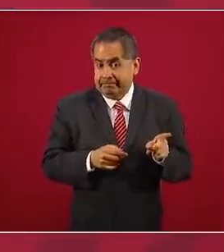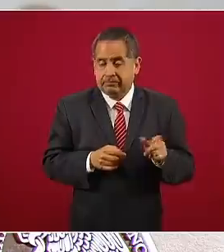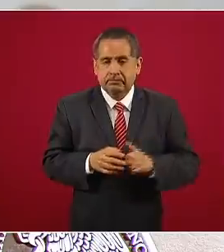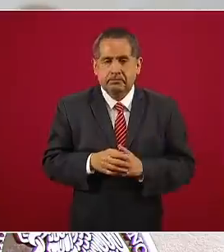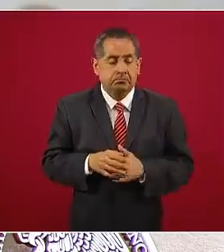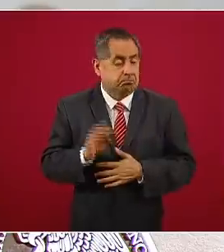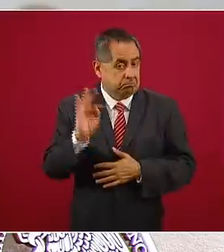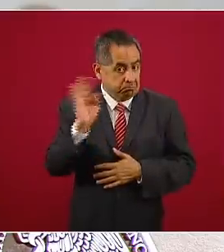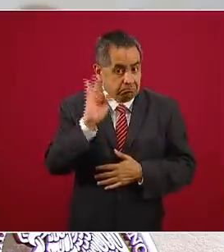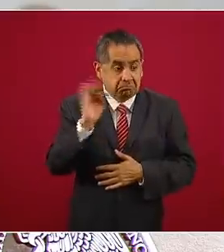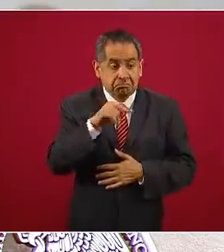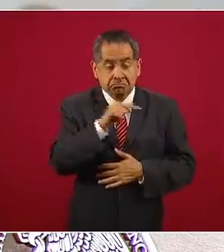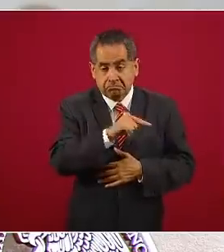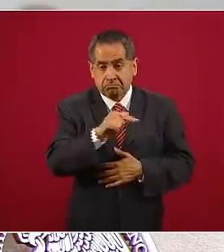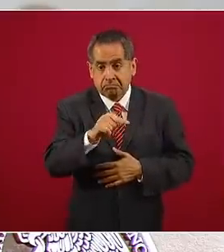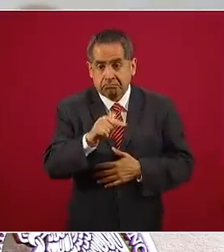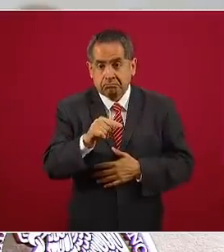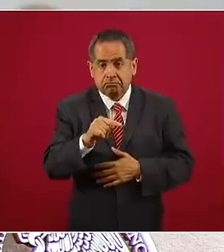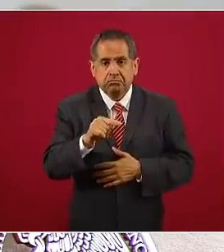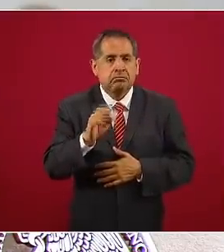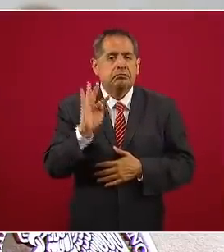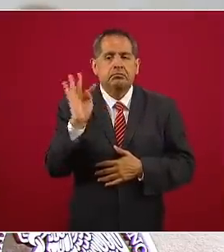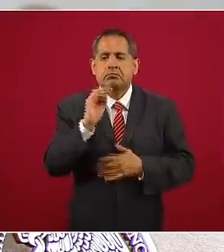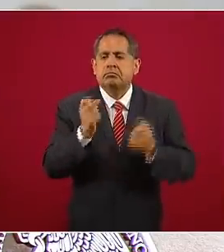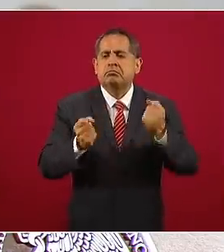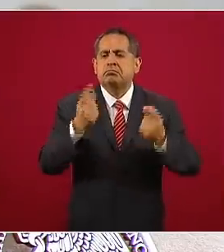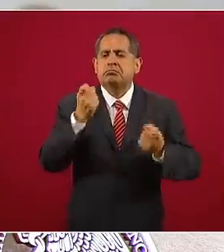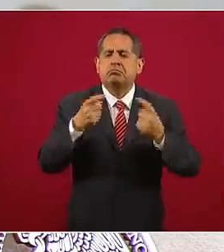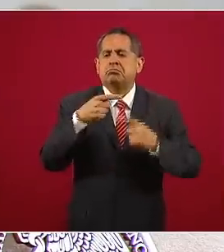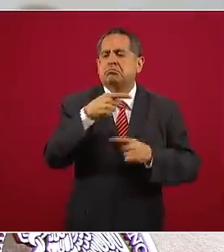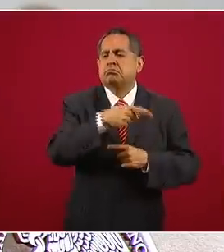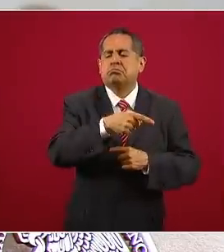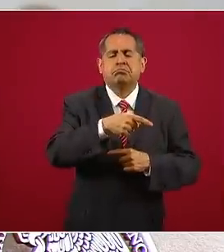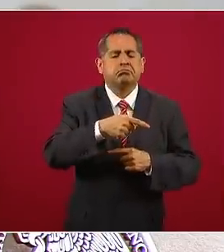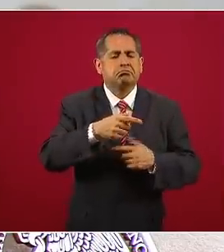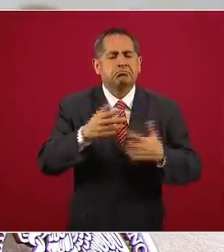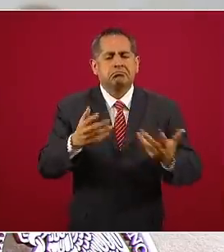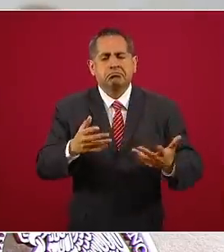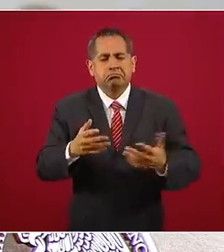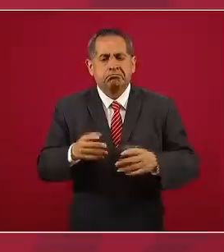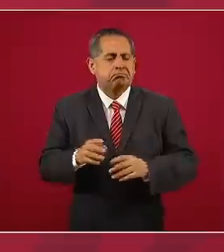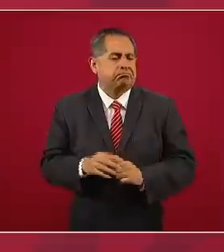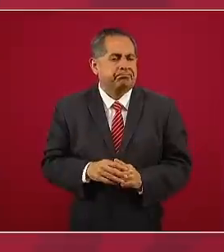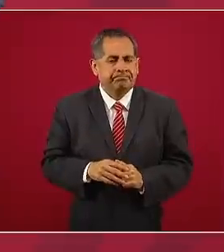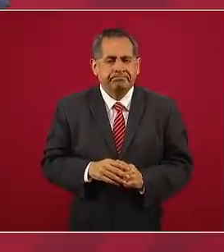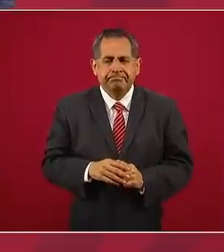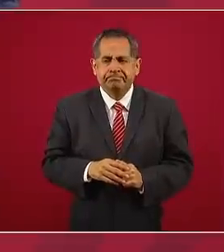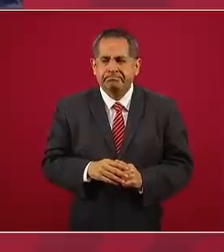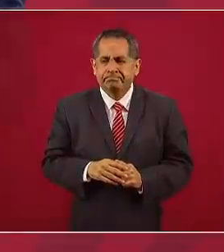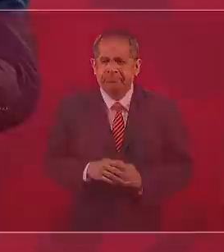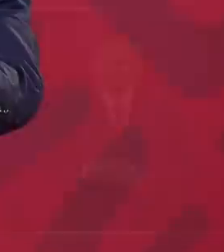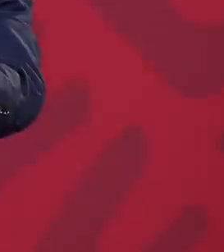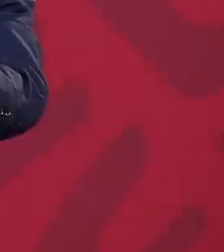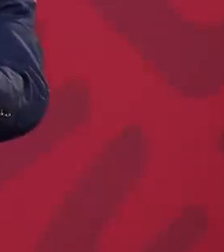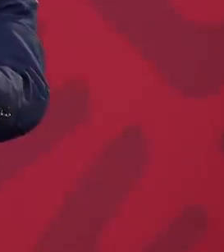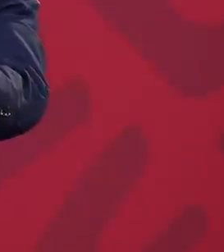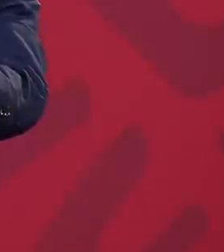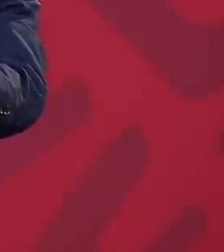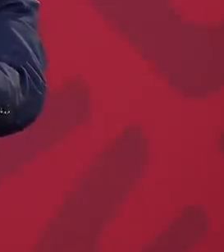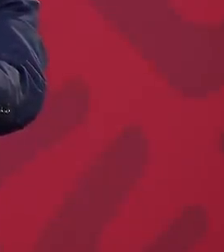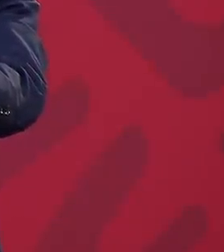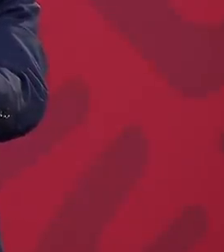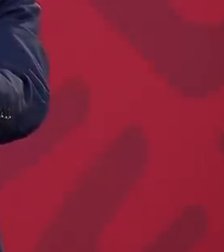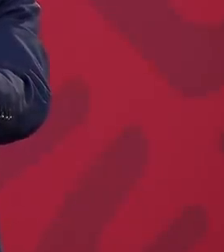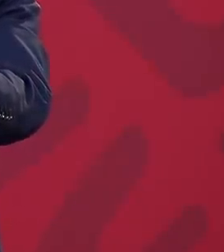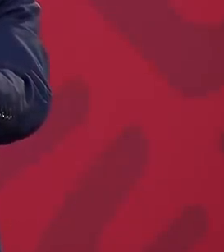puede haber la intención d que pase de noche